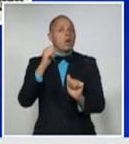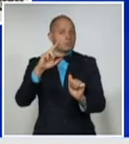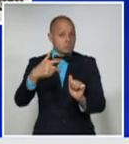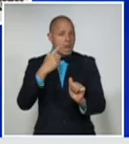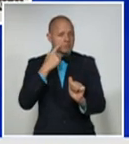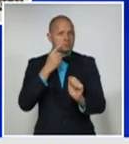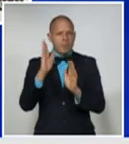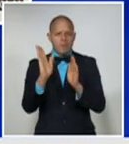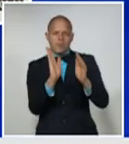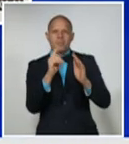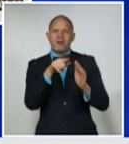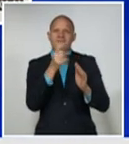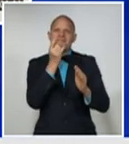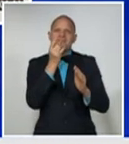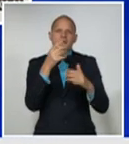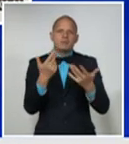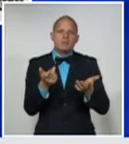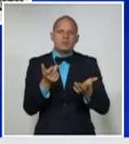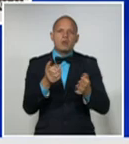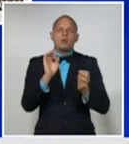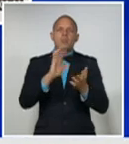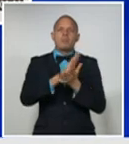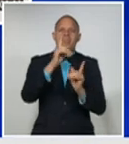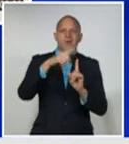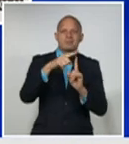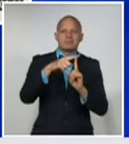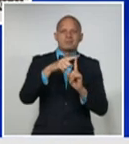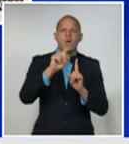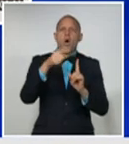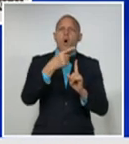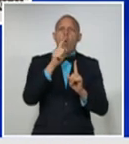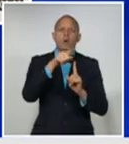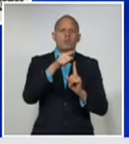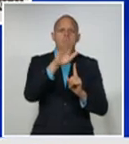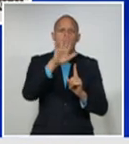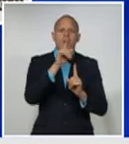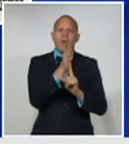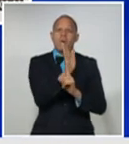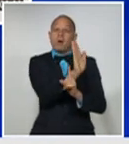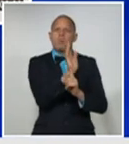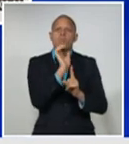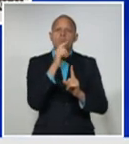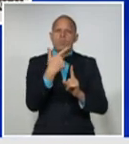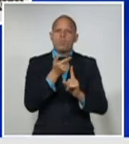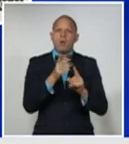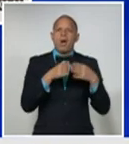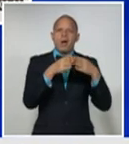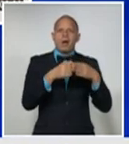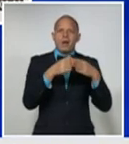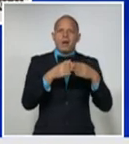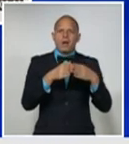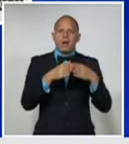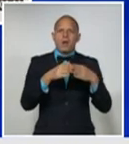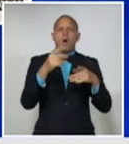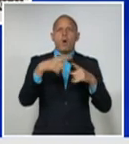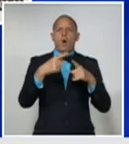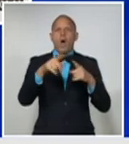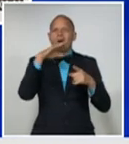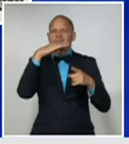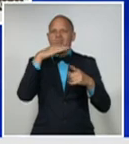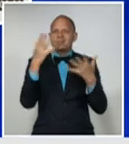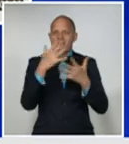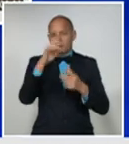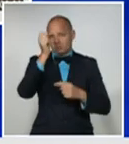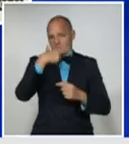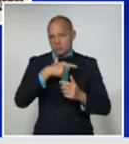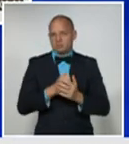Granma y Ciego de Ávila. Esas son provincias que tienen más de 1.000 muestras procesadas. En el